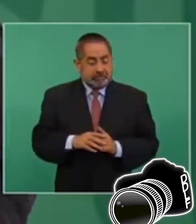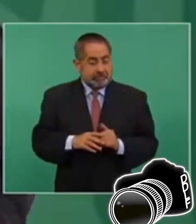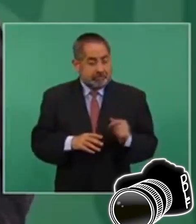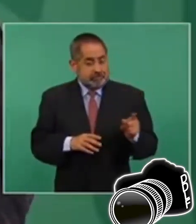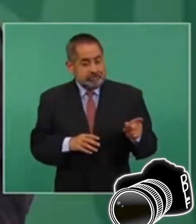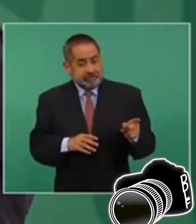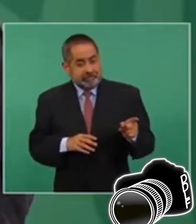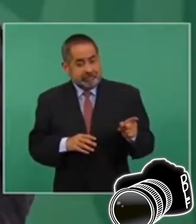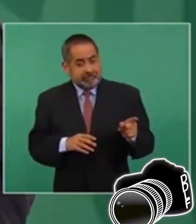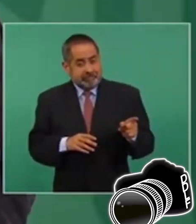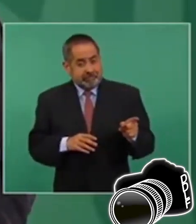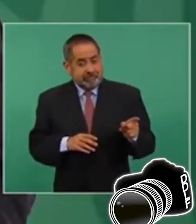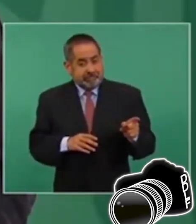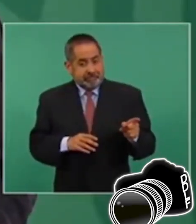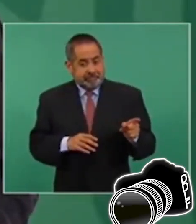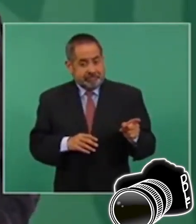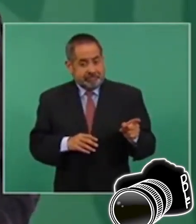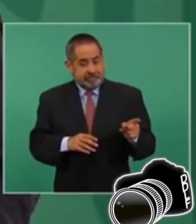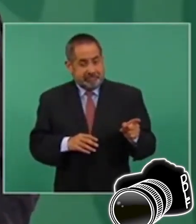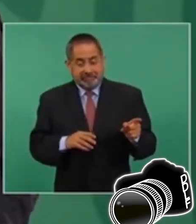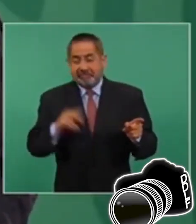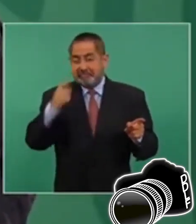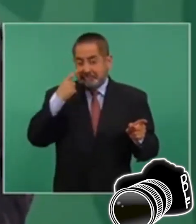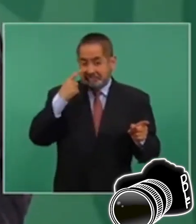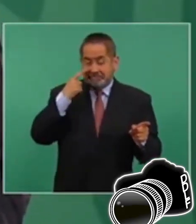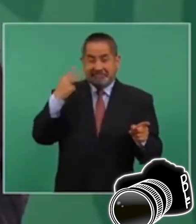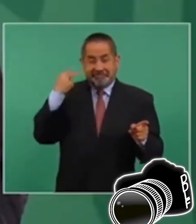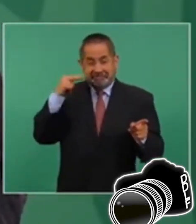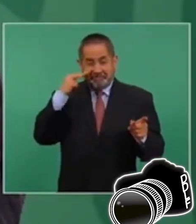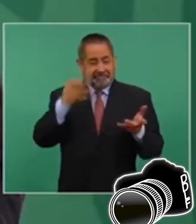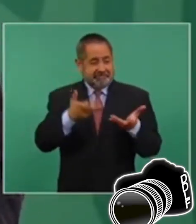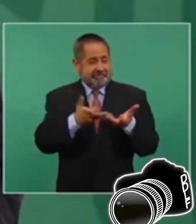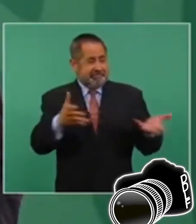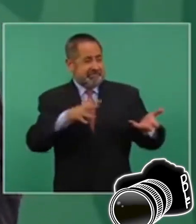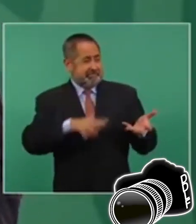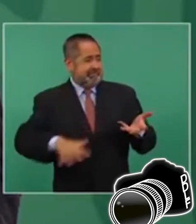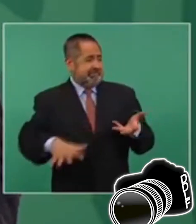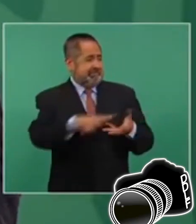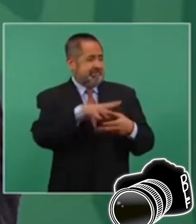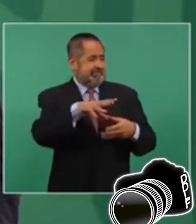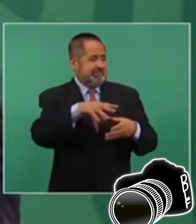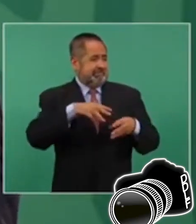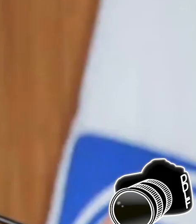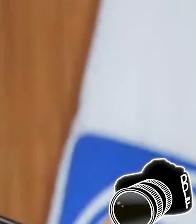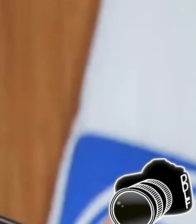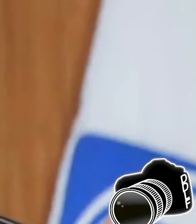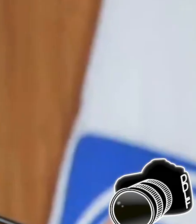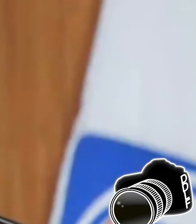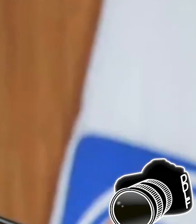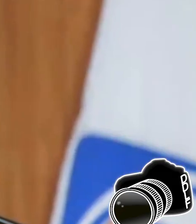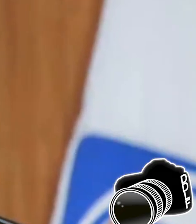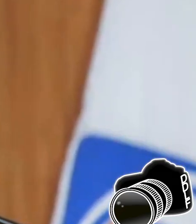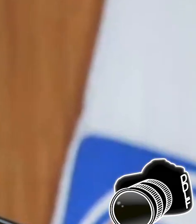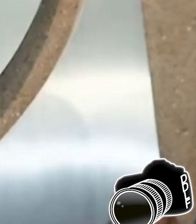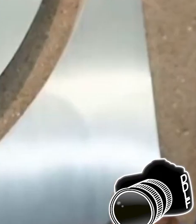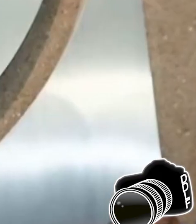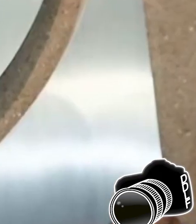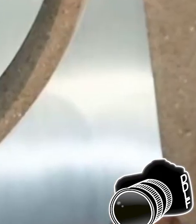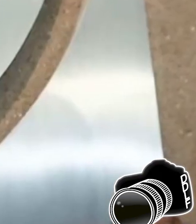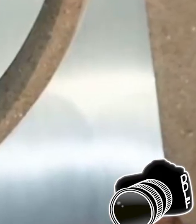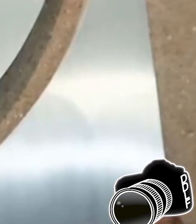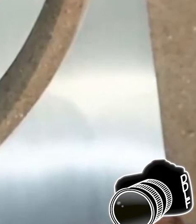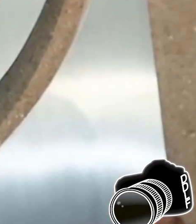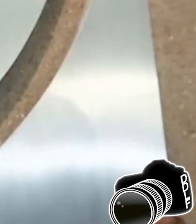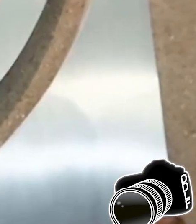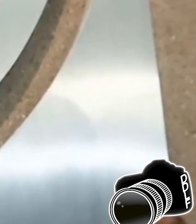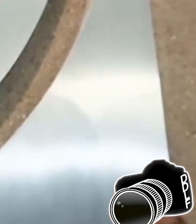bienvenidos sean todos ustedes a la información del día de hoy 3 de noviembre de 2021 marco Cortés acepta en